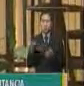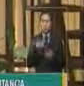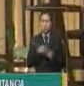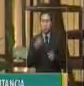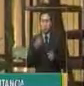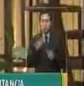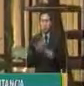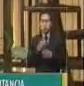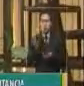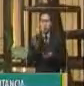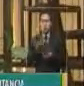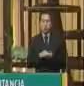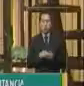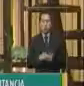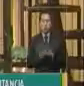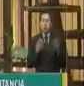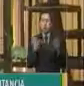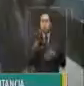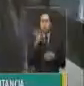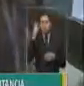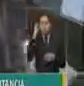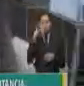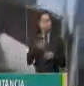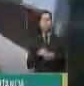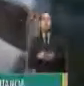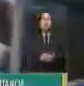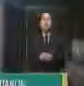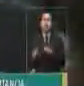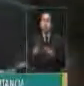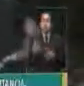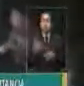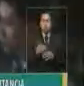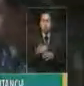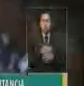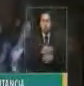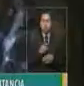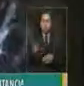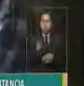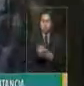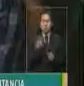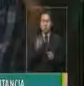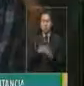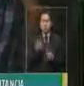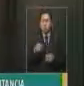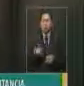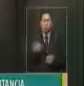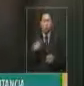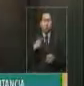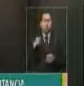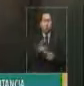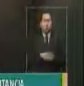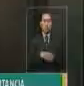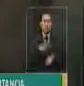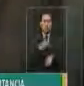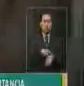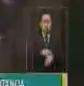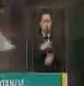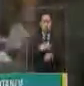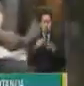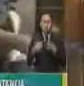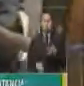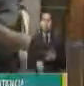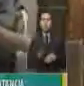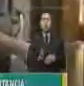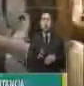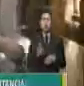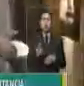y anulaciones a varios partidos políticos. Así está avanzando las anulaciones y renuncias de militancia, y si bien el plazo ofrecía el 28 de